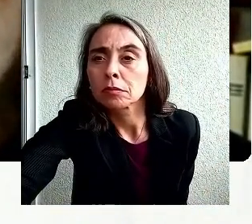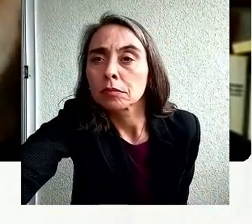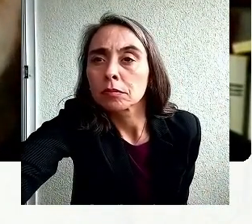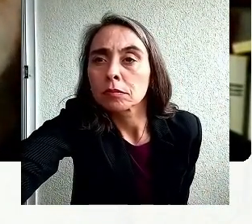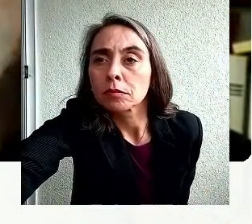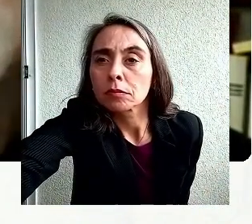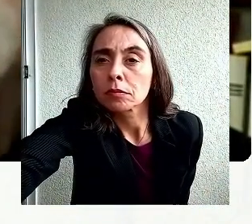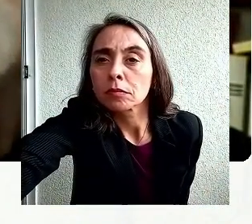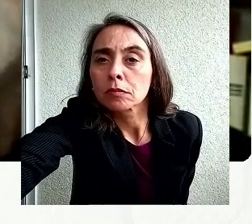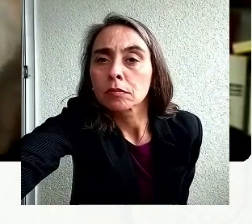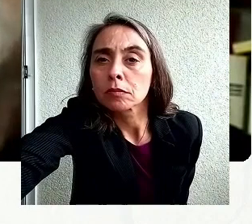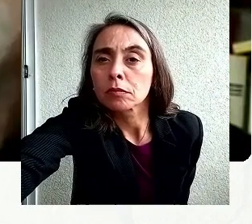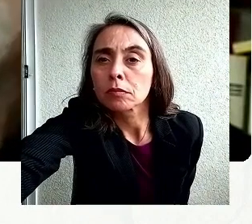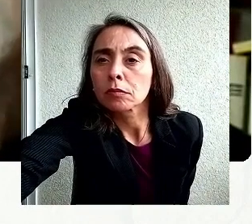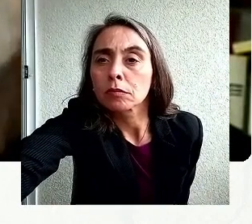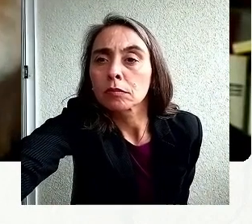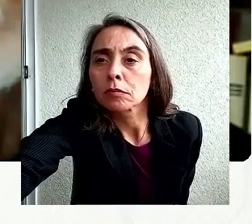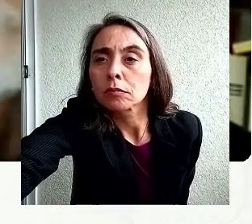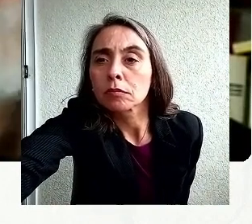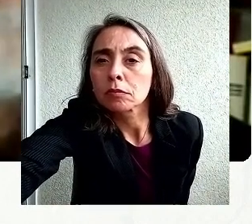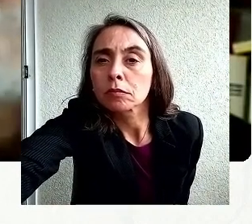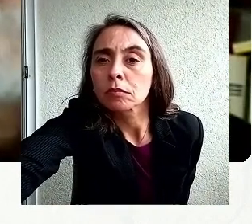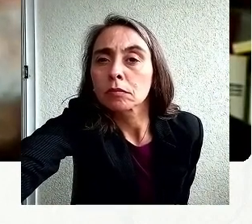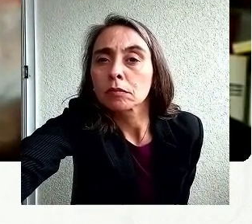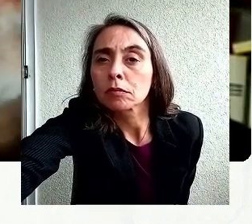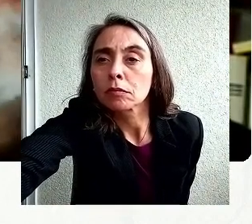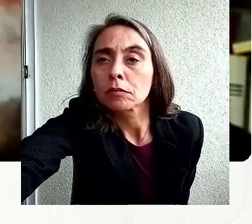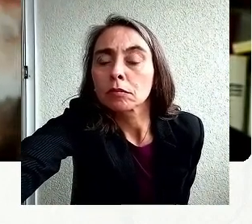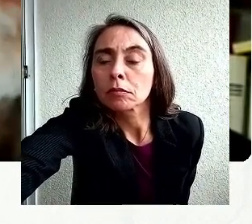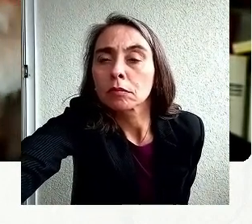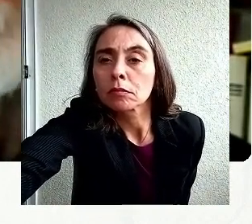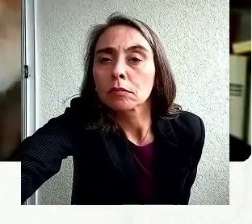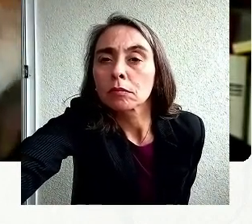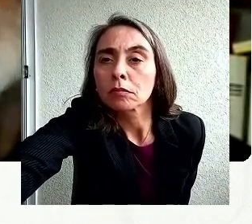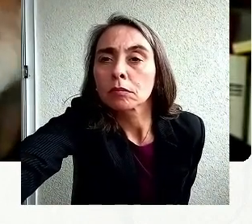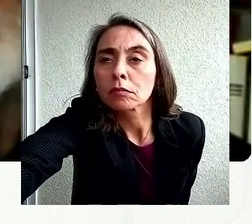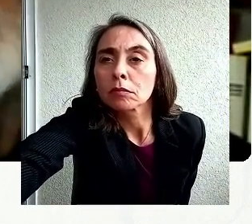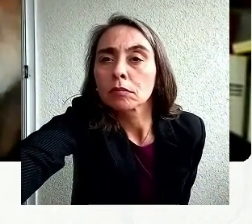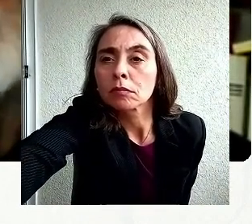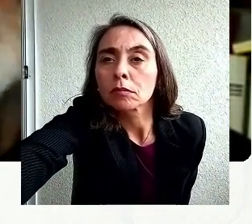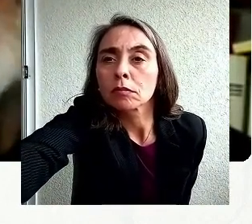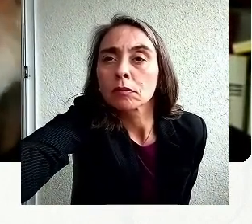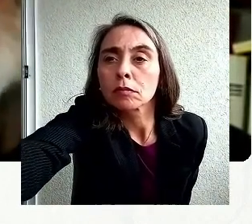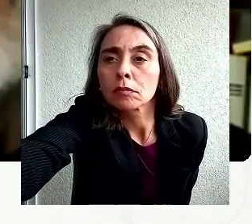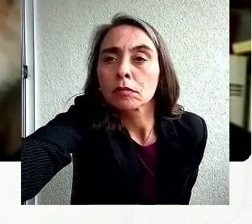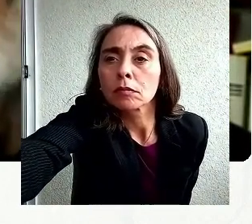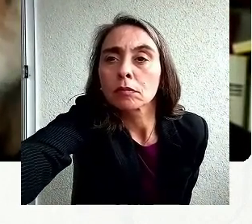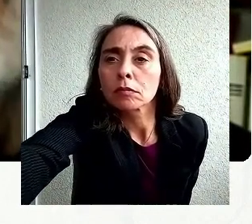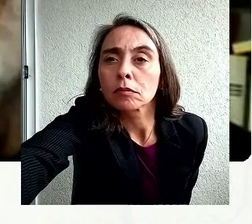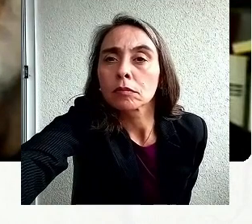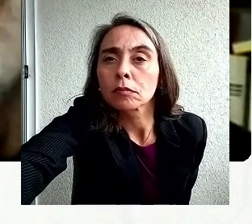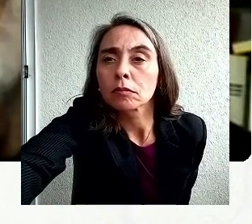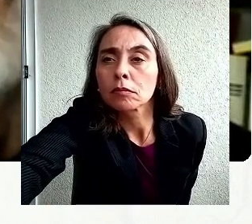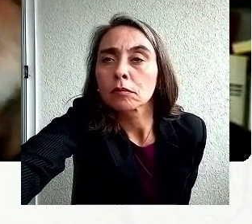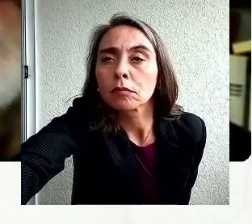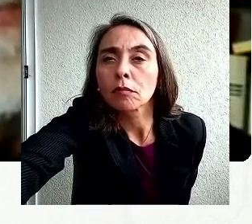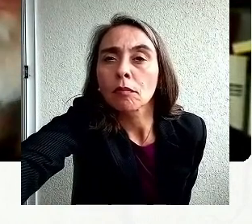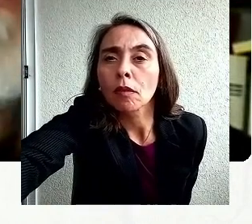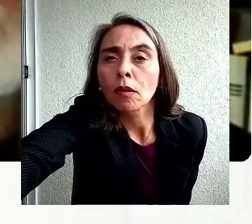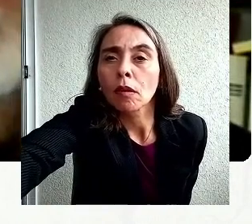medir la salud. Entonces, bienvenido, Anthony. Estamos muy complacidos de tenerte acá.